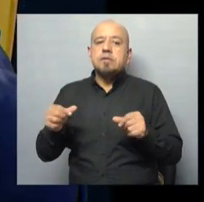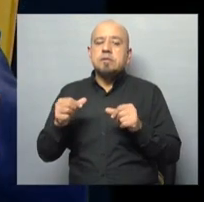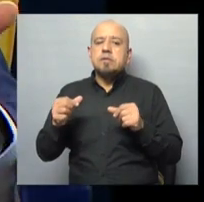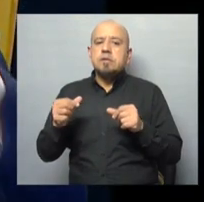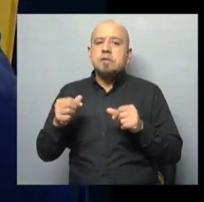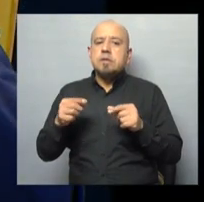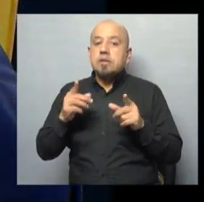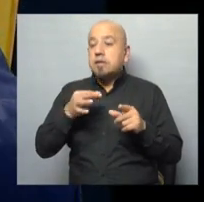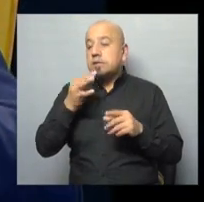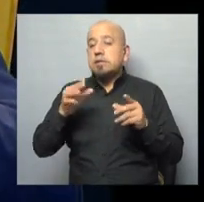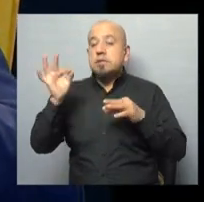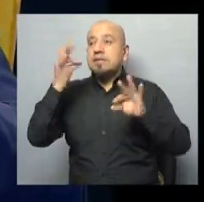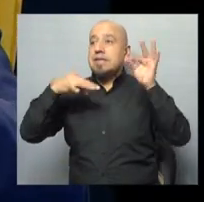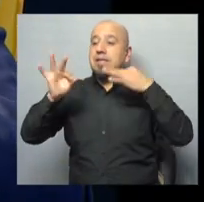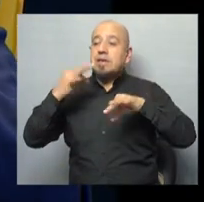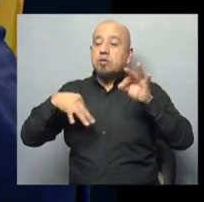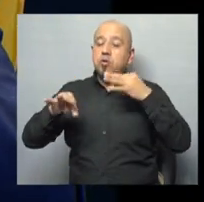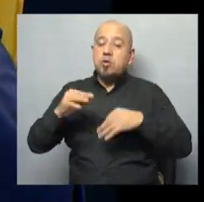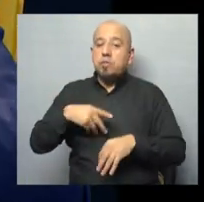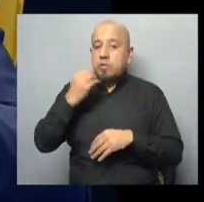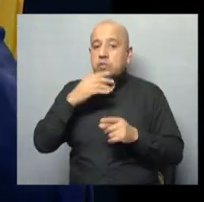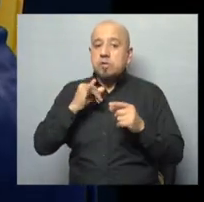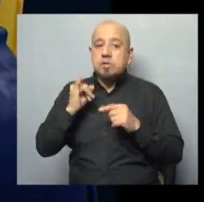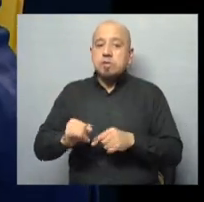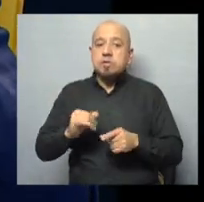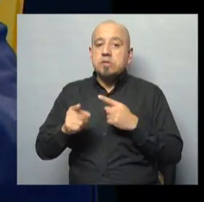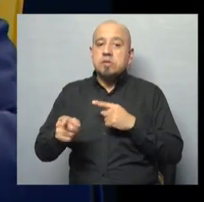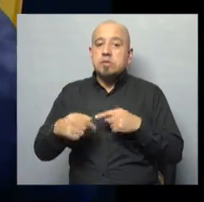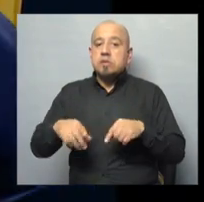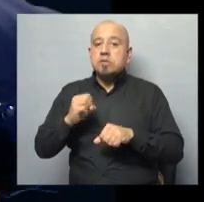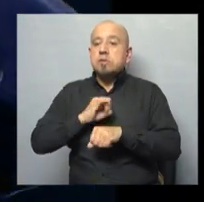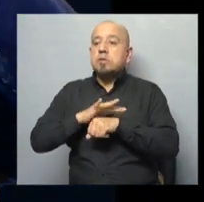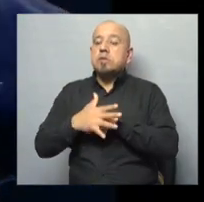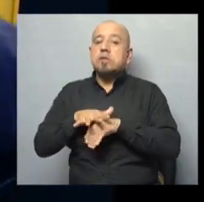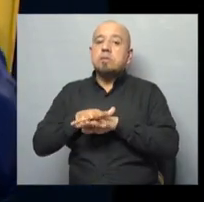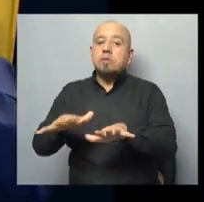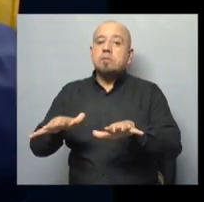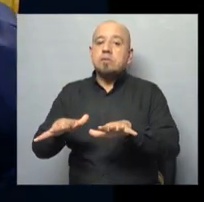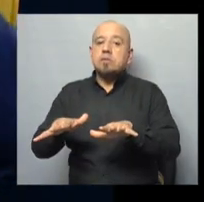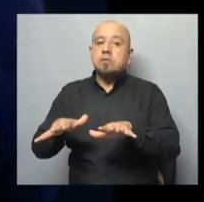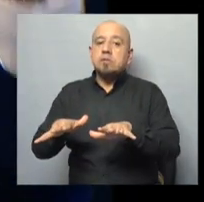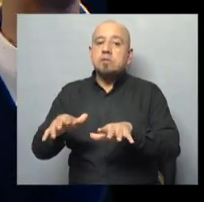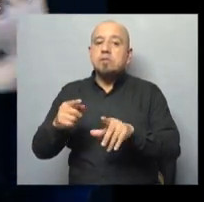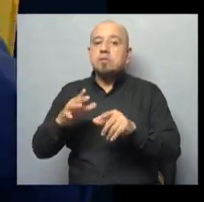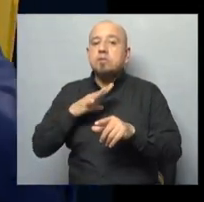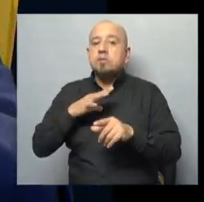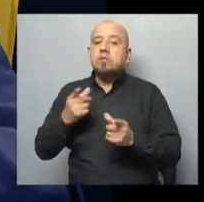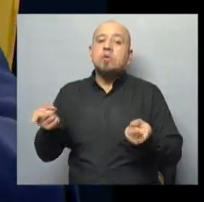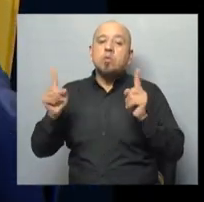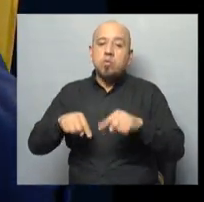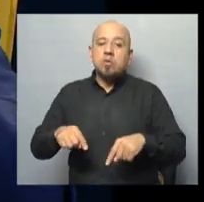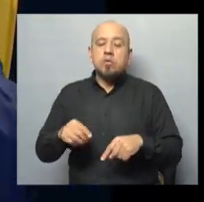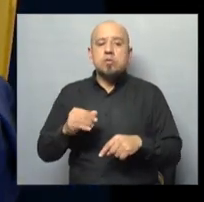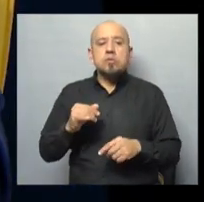y decir el teatro había mejorado en cuanto a su concurrencia después de la pandemia o si se había puesto de la cual había vuelto a hacer lo que había